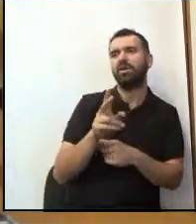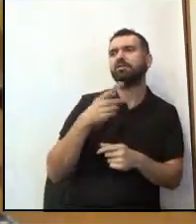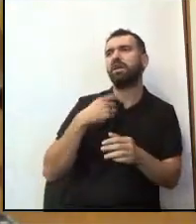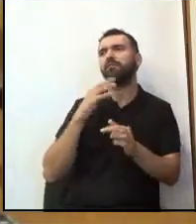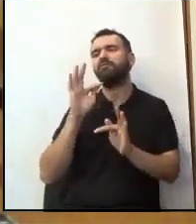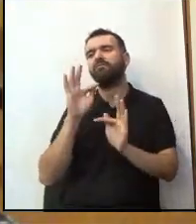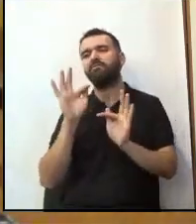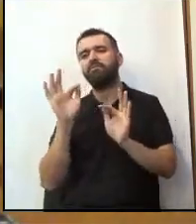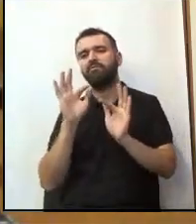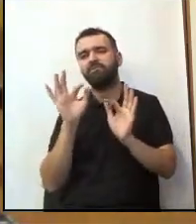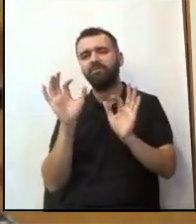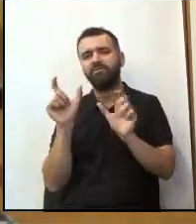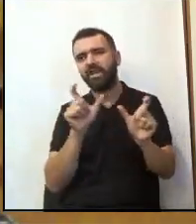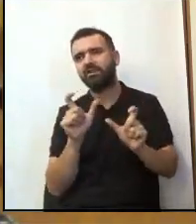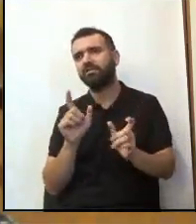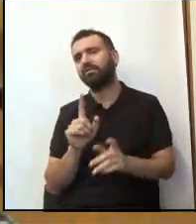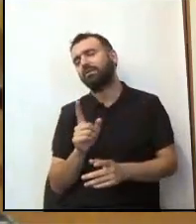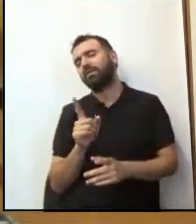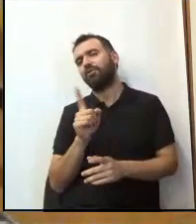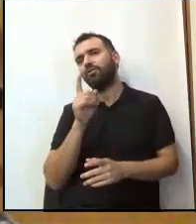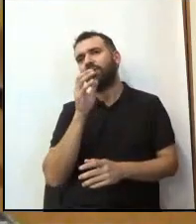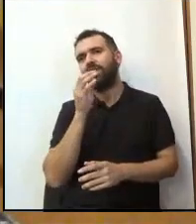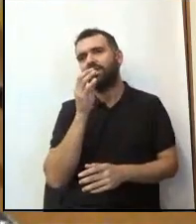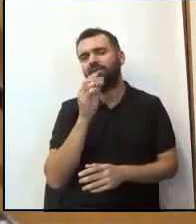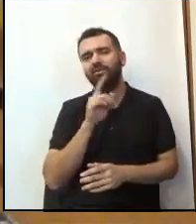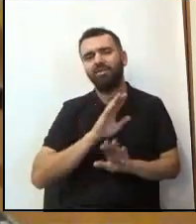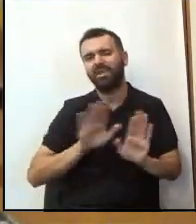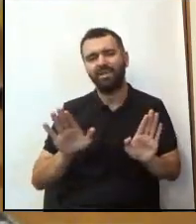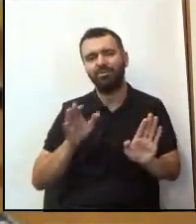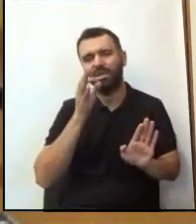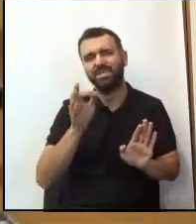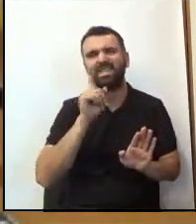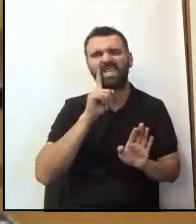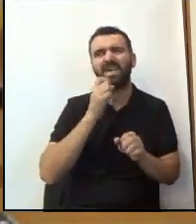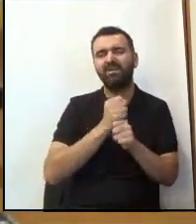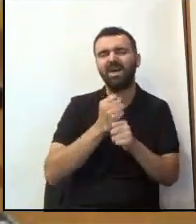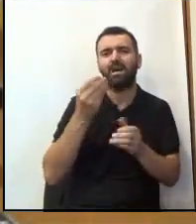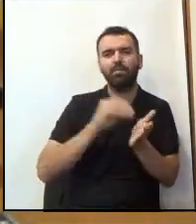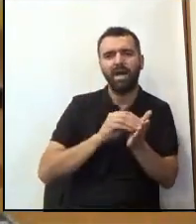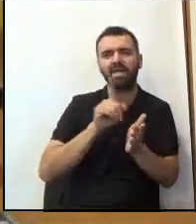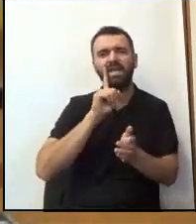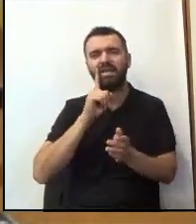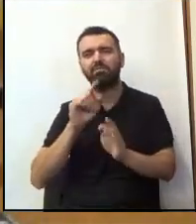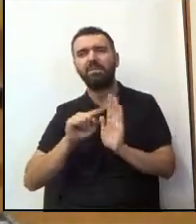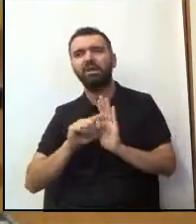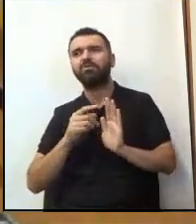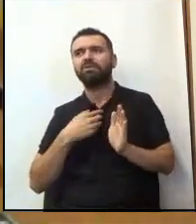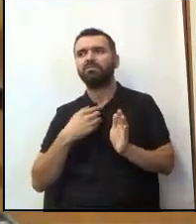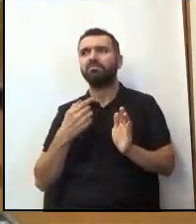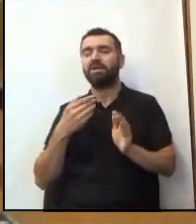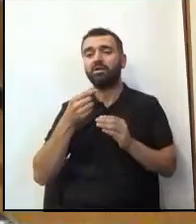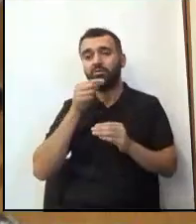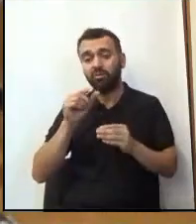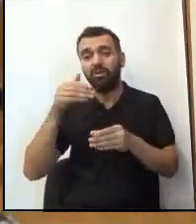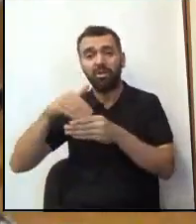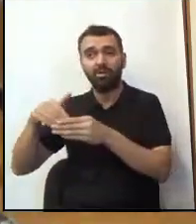fiscalizando. Entonces, dejemos de decir quién trabaja más y quién trabaja menos, por favor. Ya vienen las elecciones pronto y la gente lo dirá. Muchas